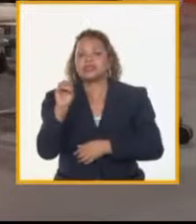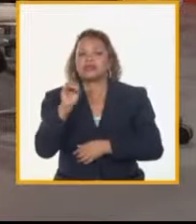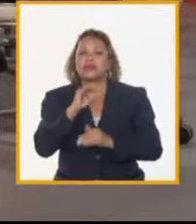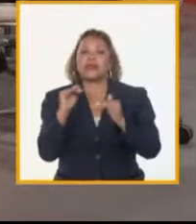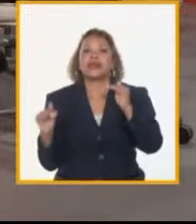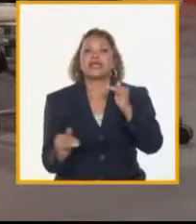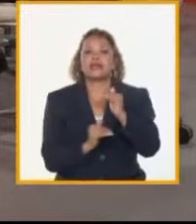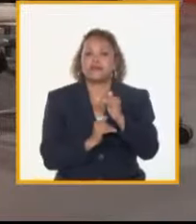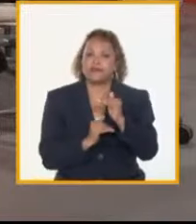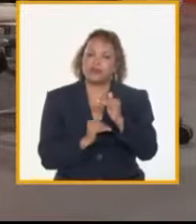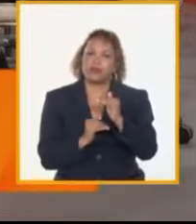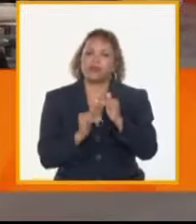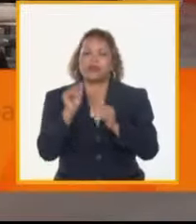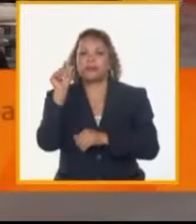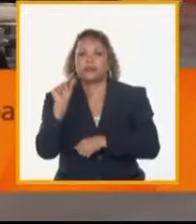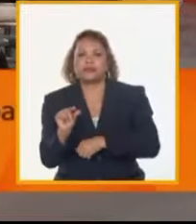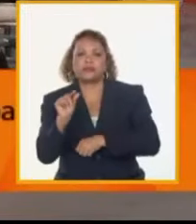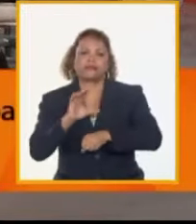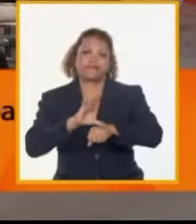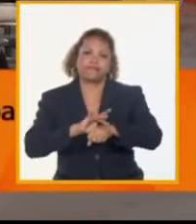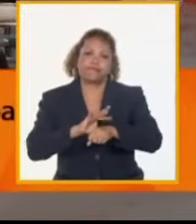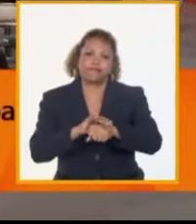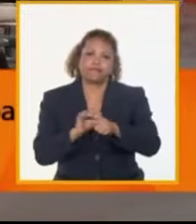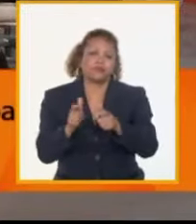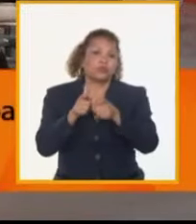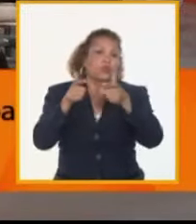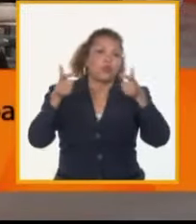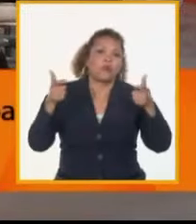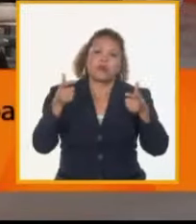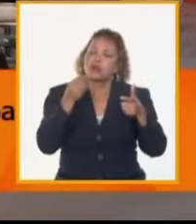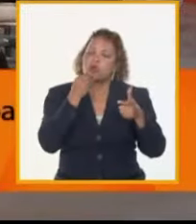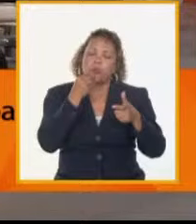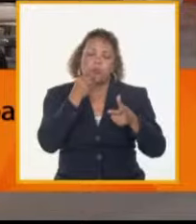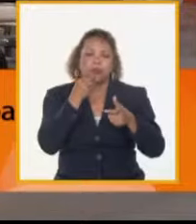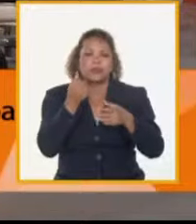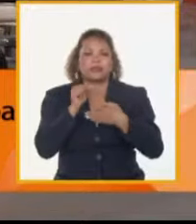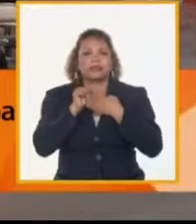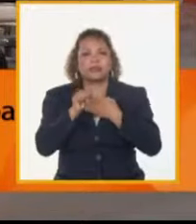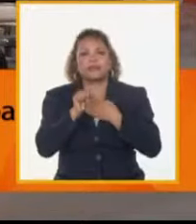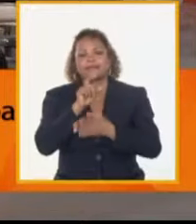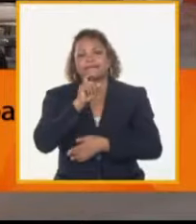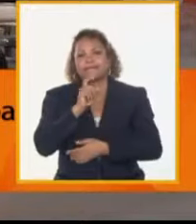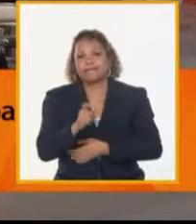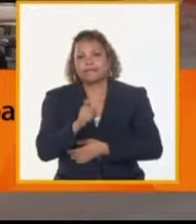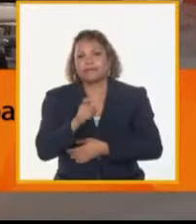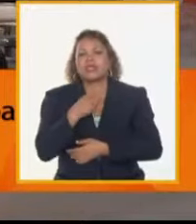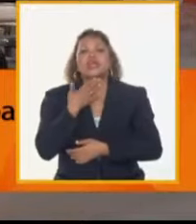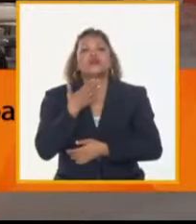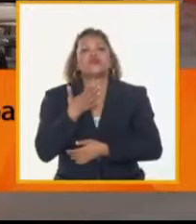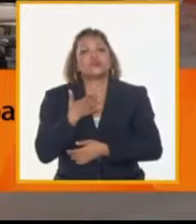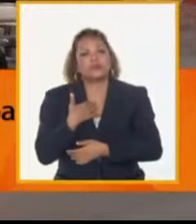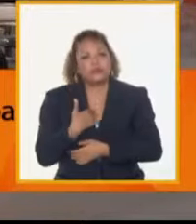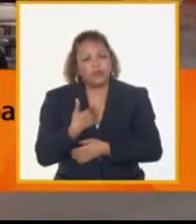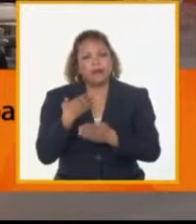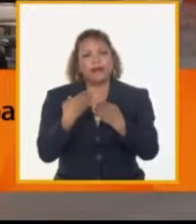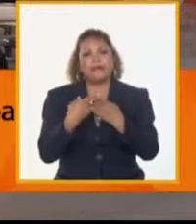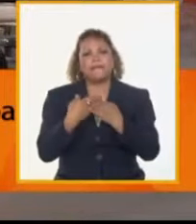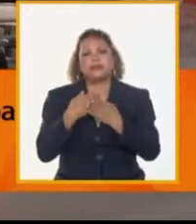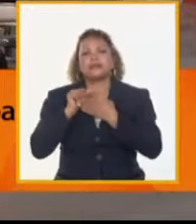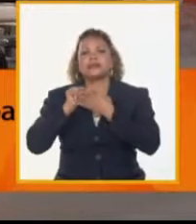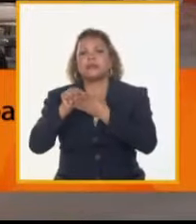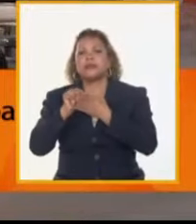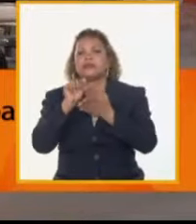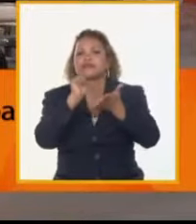y que a veces no nos abarca para toda la totalidad del servicio que hicieron. Eso es una ambición, un deseo y una proyección de la empresa, dar el servicio puerta a